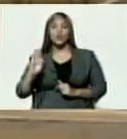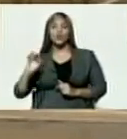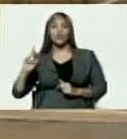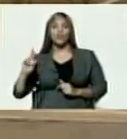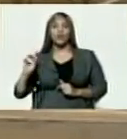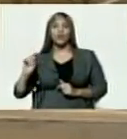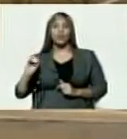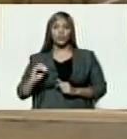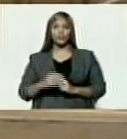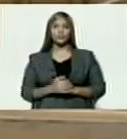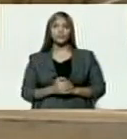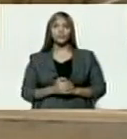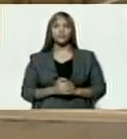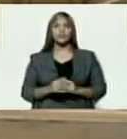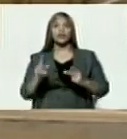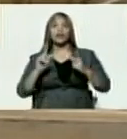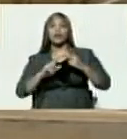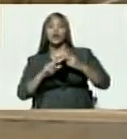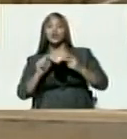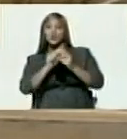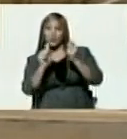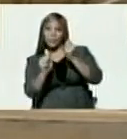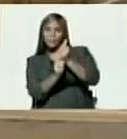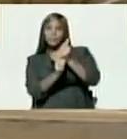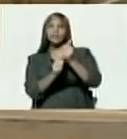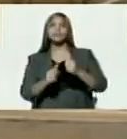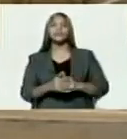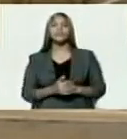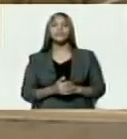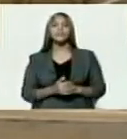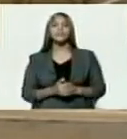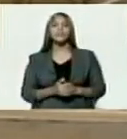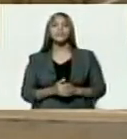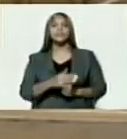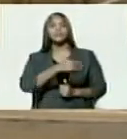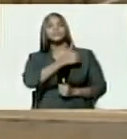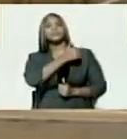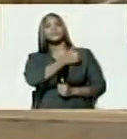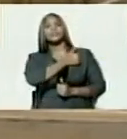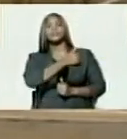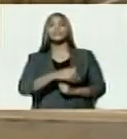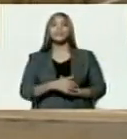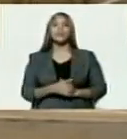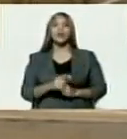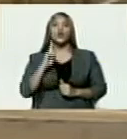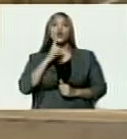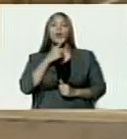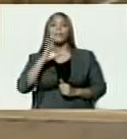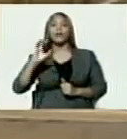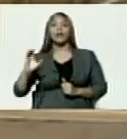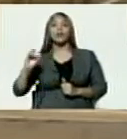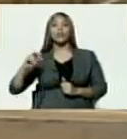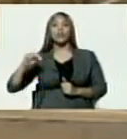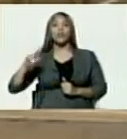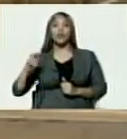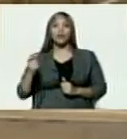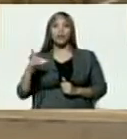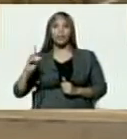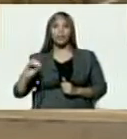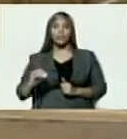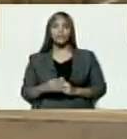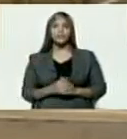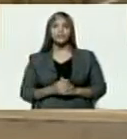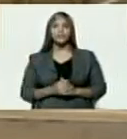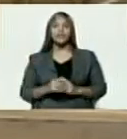Hernández. Como primer suplente, a rector electoral, ciudadano Conrado Ramón Pérez Briceño.